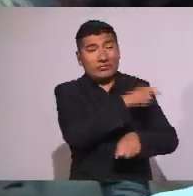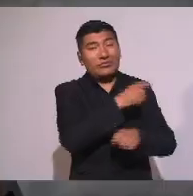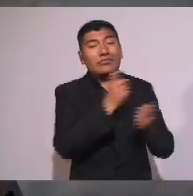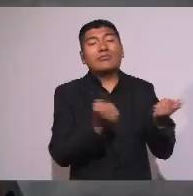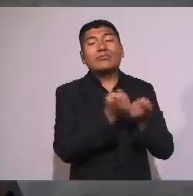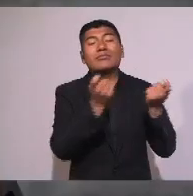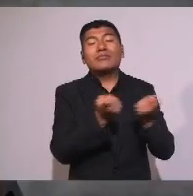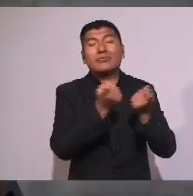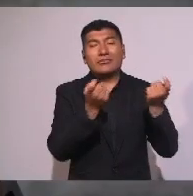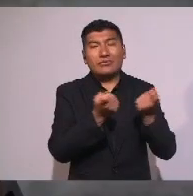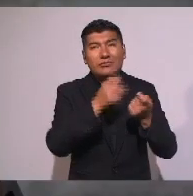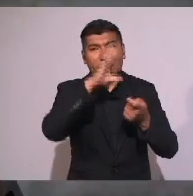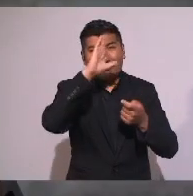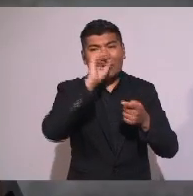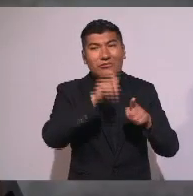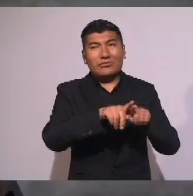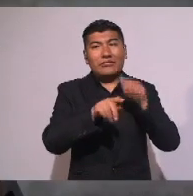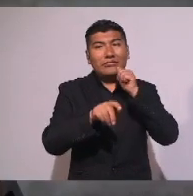hermanos.